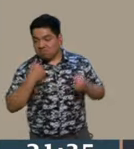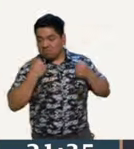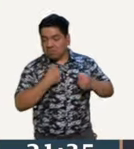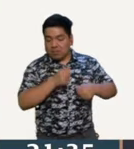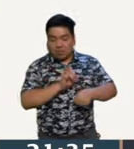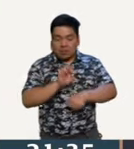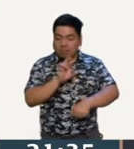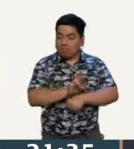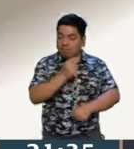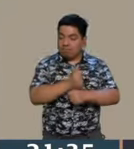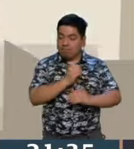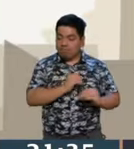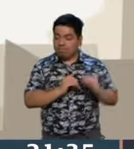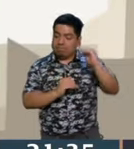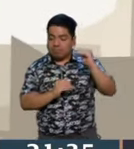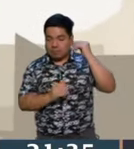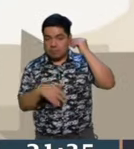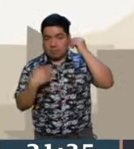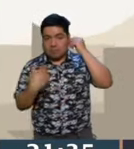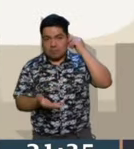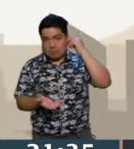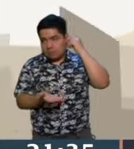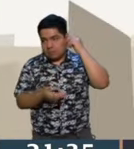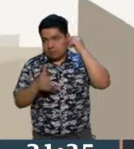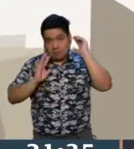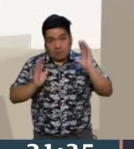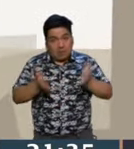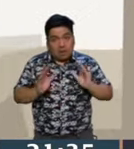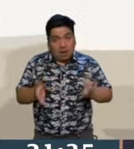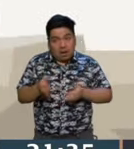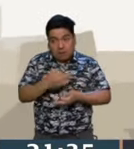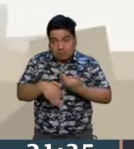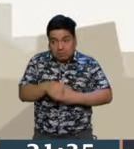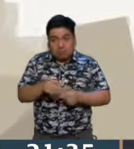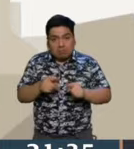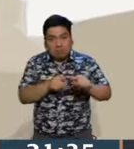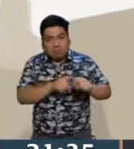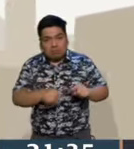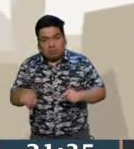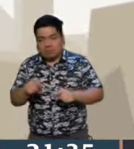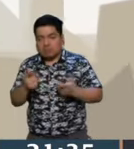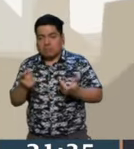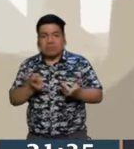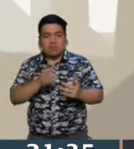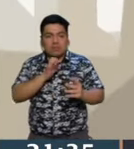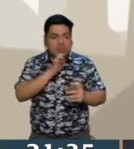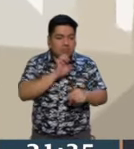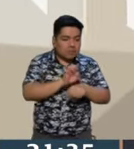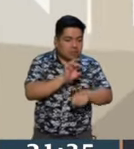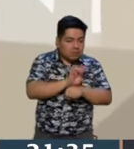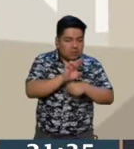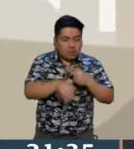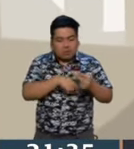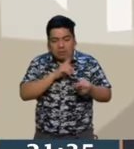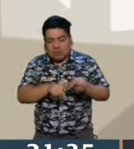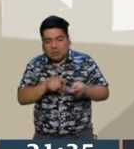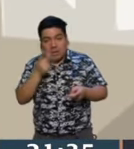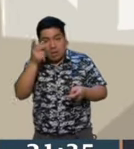sale con el descaro de decir, pues unos cuantos rijosos, vamos a poner la soberanía del Ecuador por